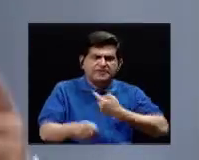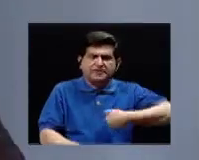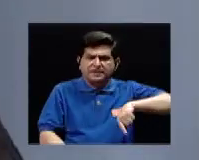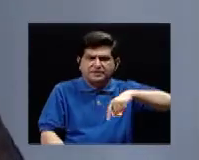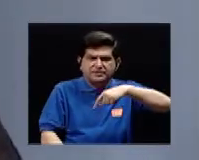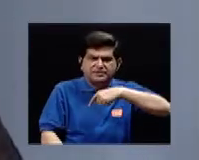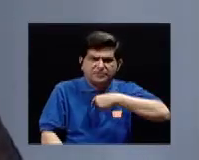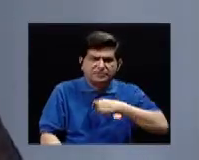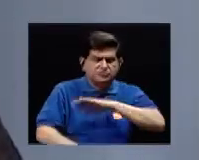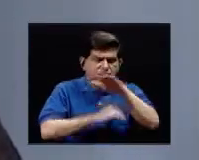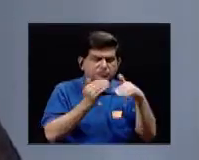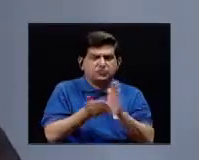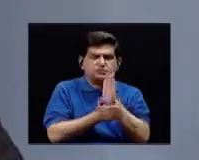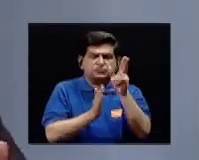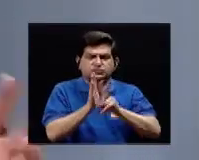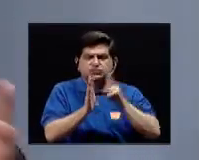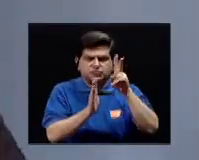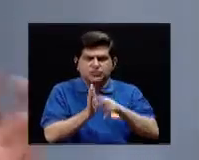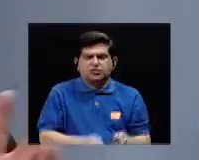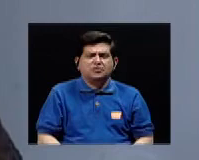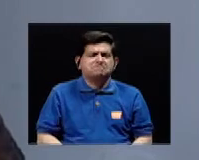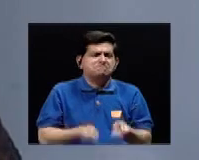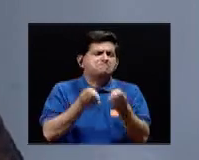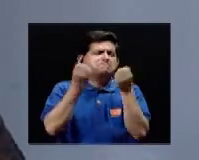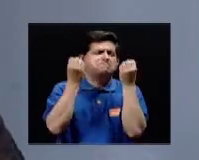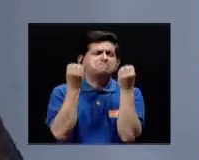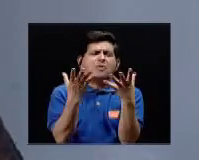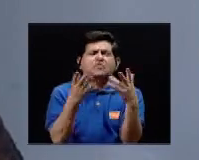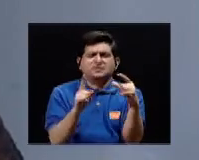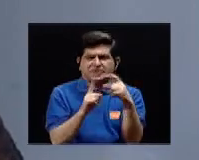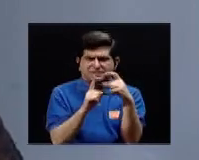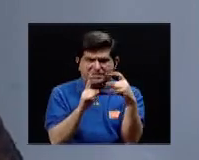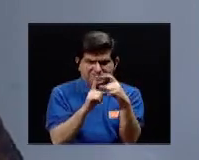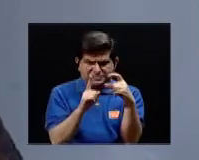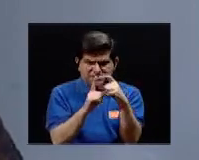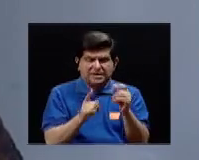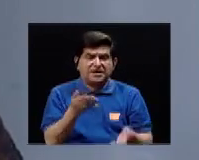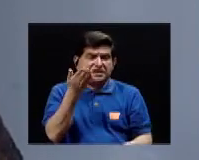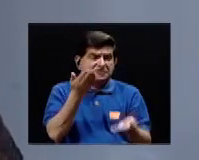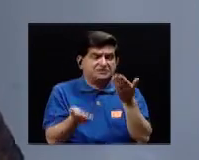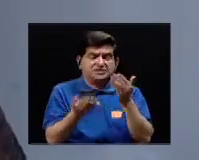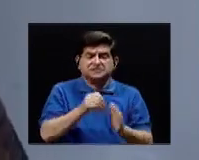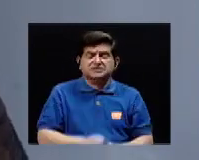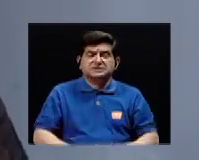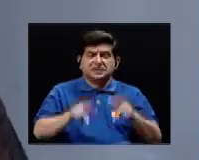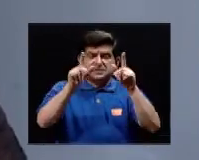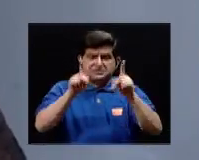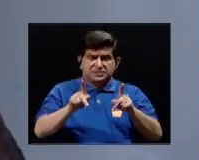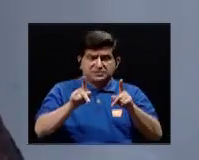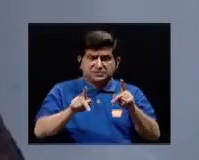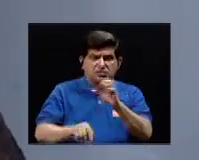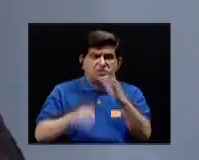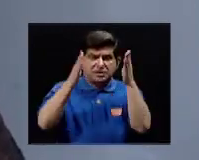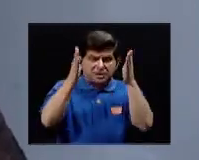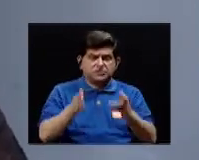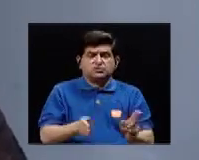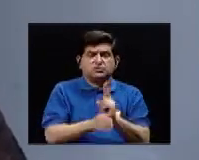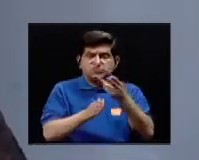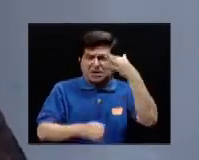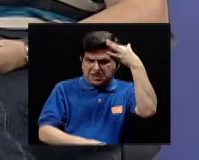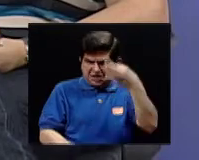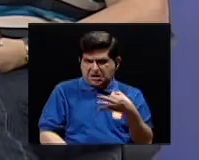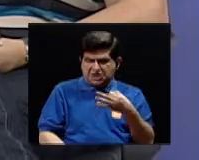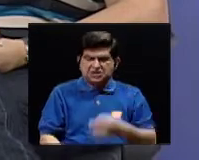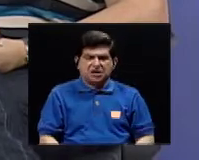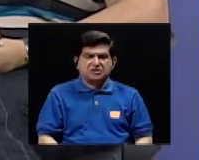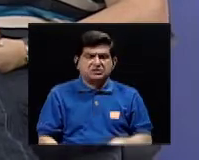manejamos en todo el documental, de la gran cantidad de palabras que de repente de los ticos estamos utilizando,